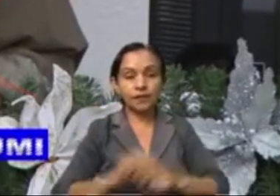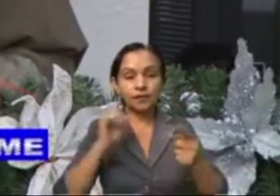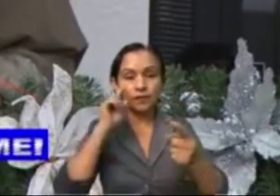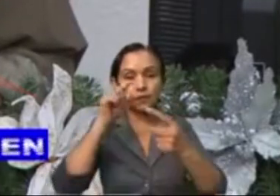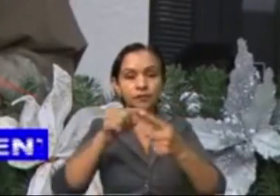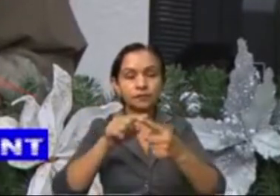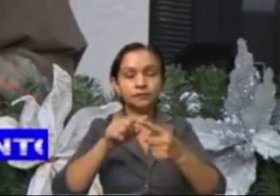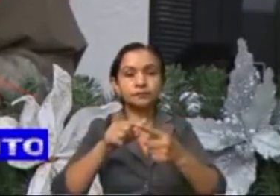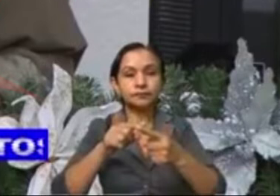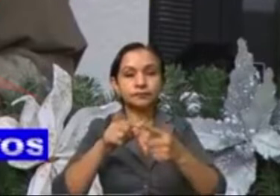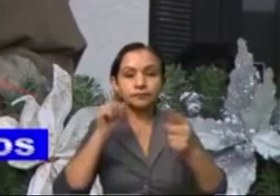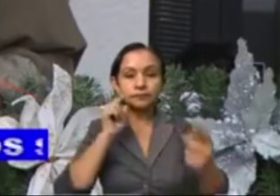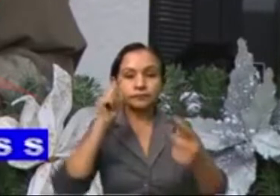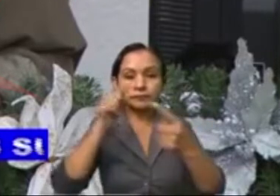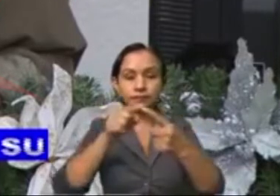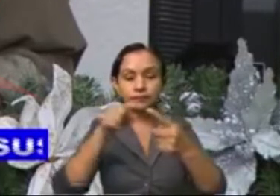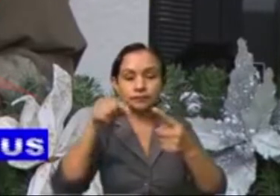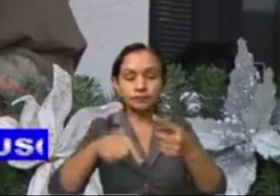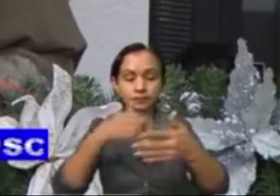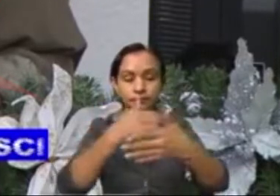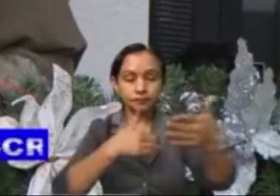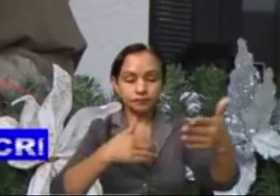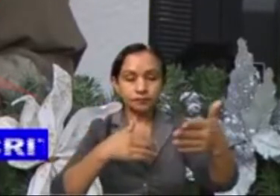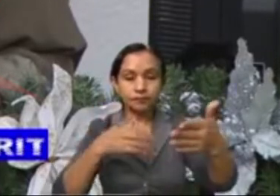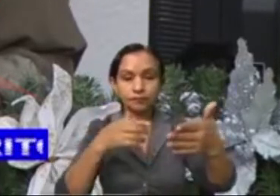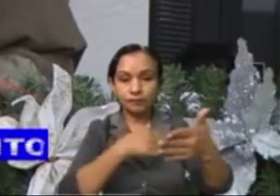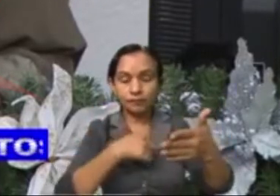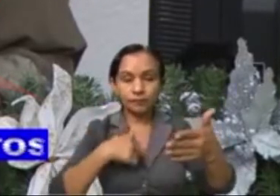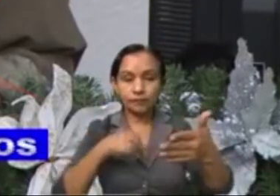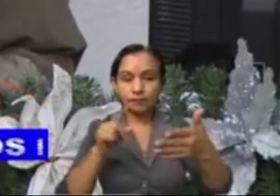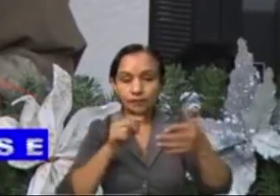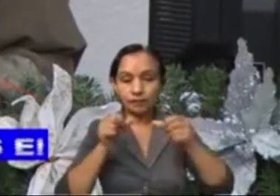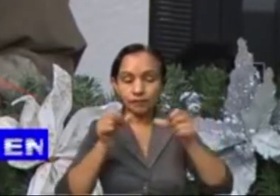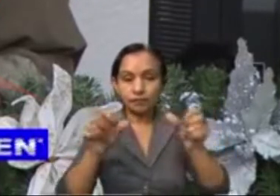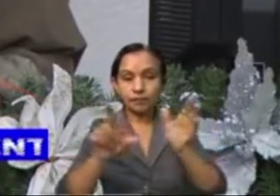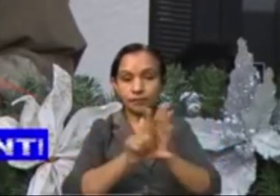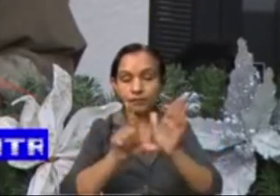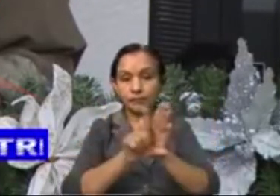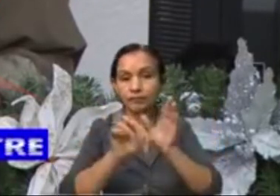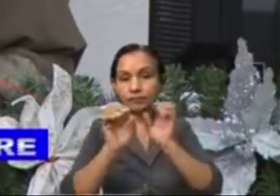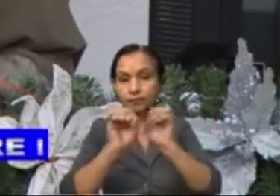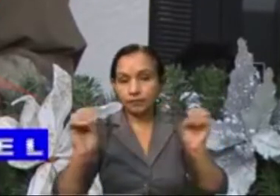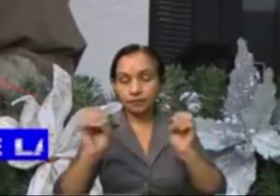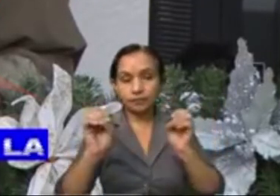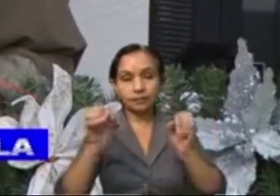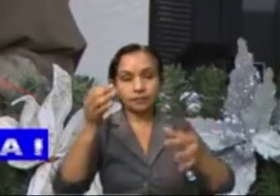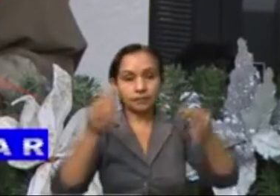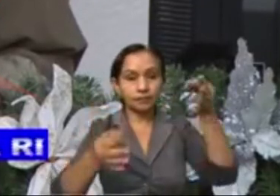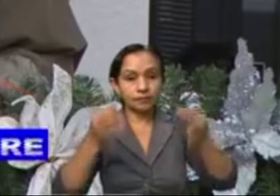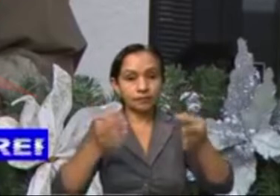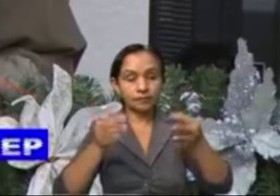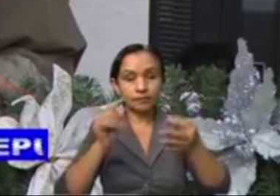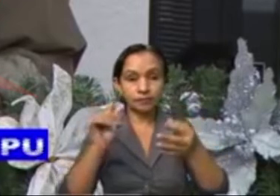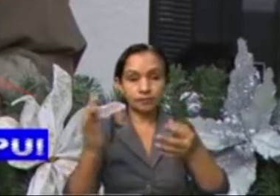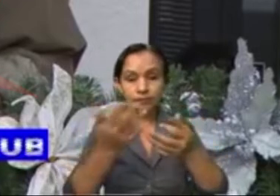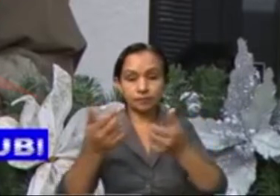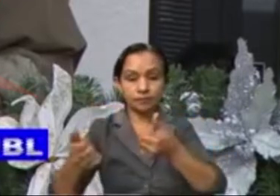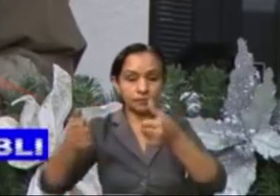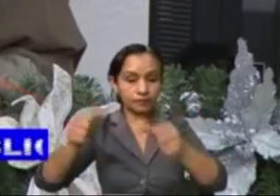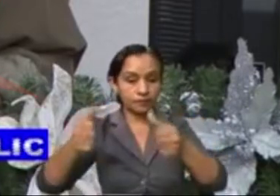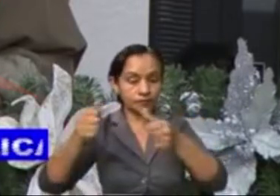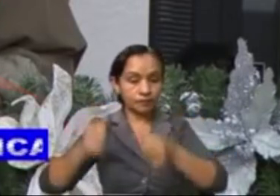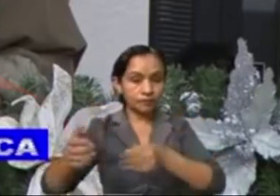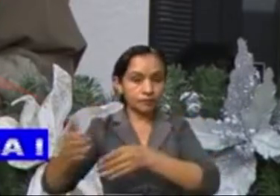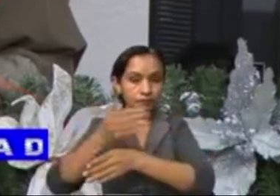Objetivo. El objetivo del presente es derogar y dejar sin efecto, sin ningún valor legal ni efecto jurídico, los acuerdos u